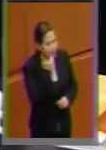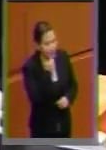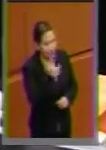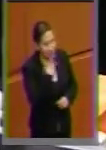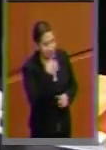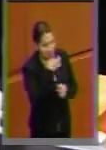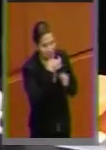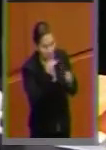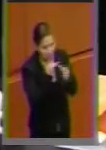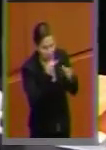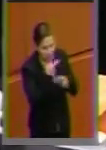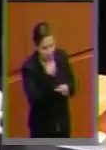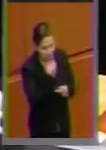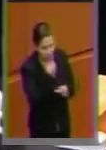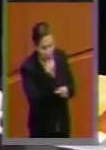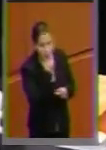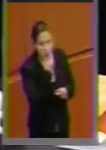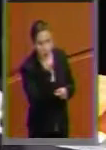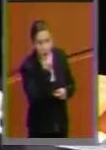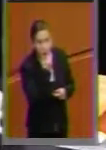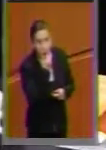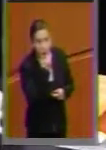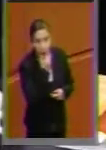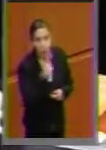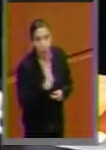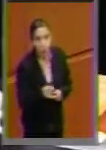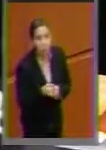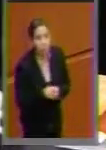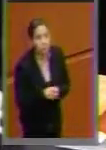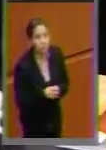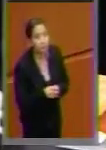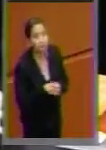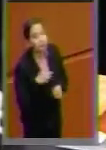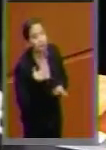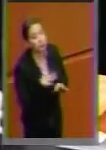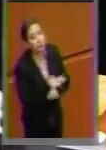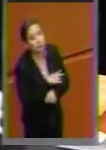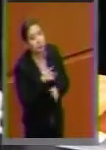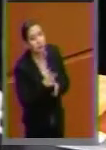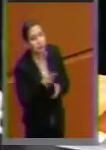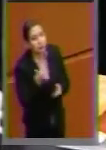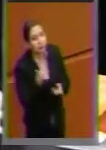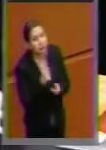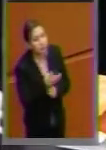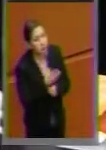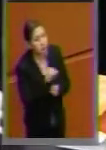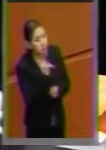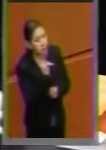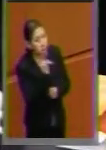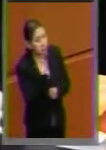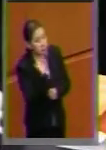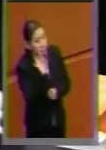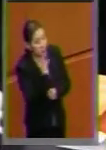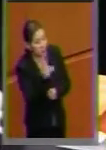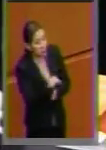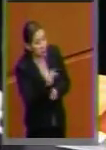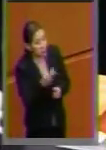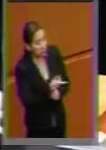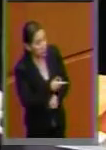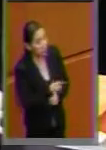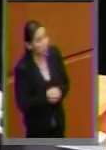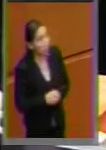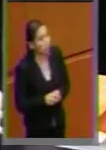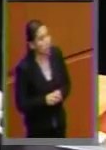19 eso era una contrarreforma bueno pues tal vez eso ni siquiera suceda tal vez lo que sí